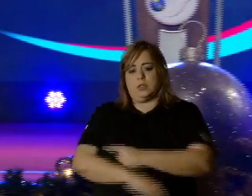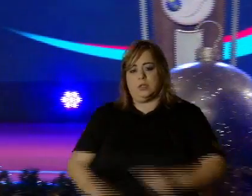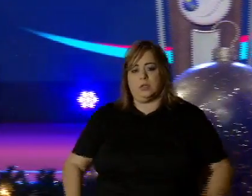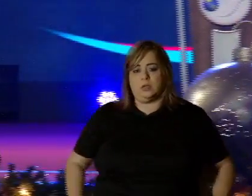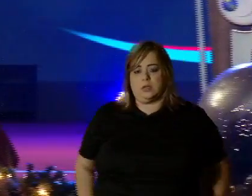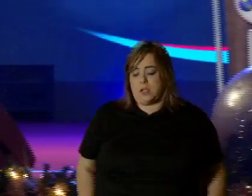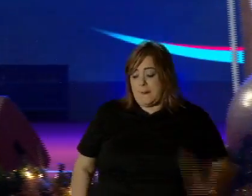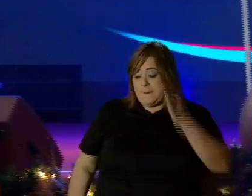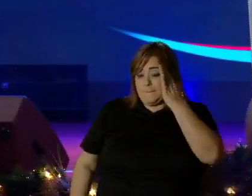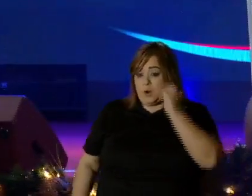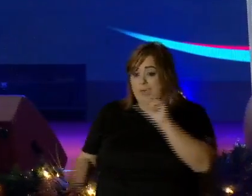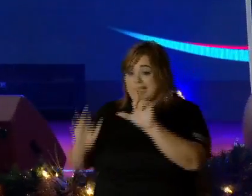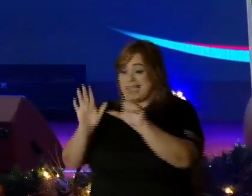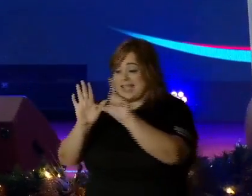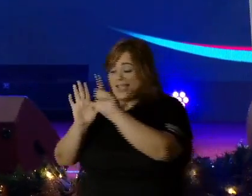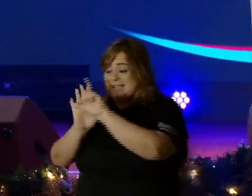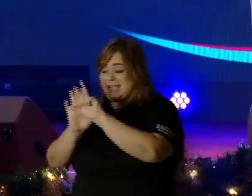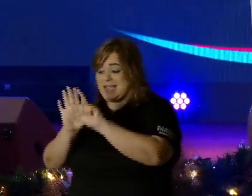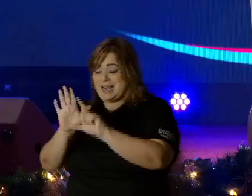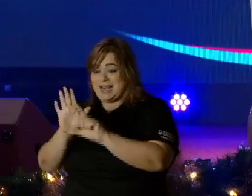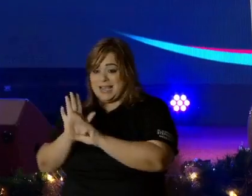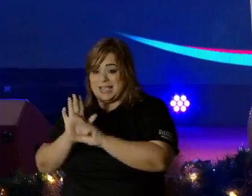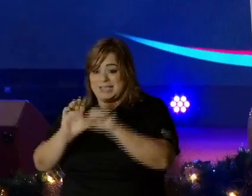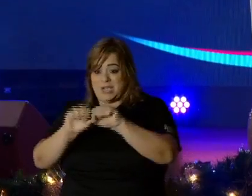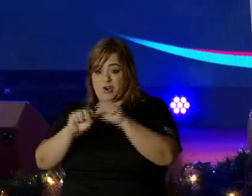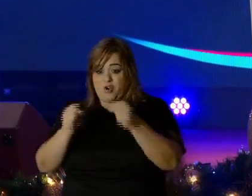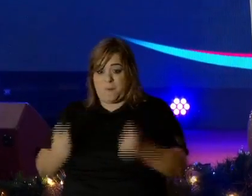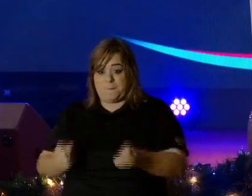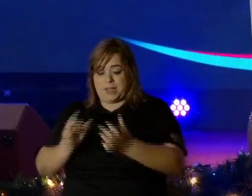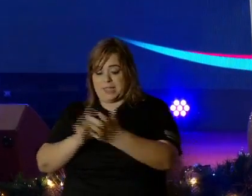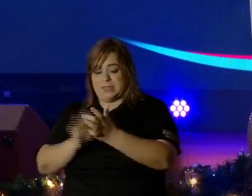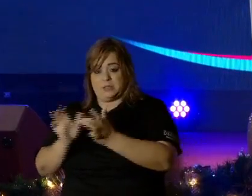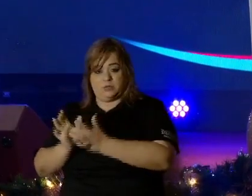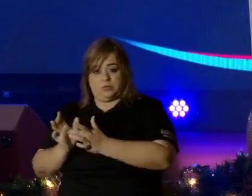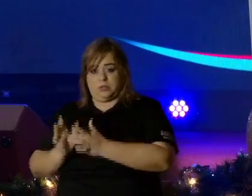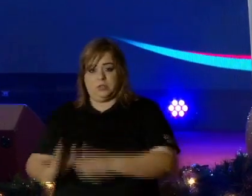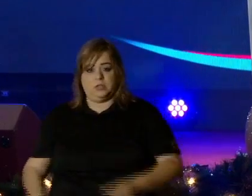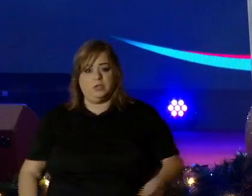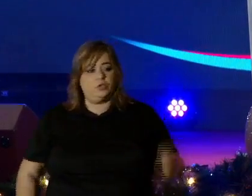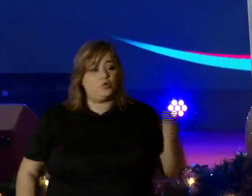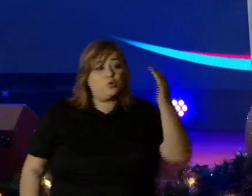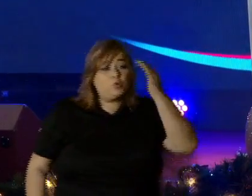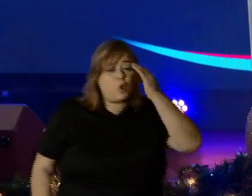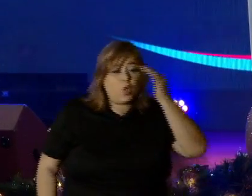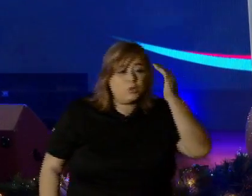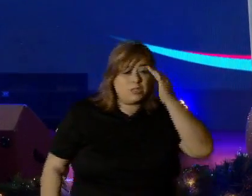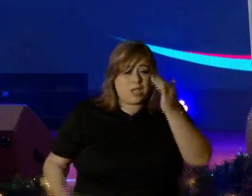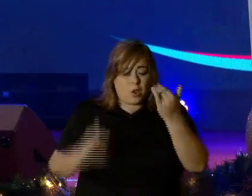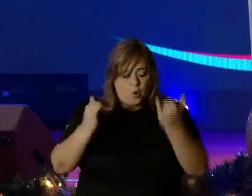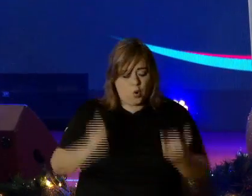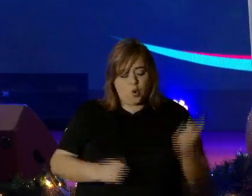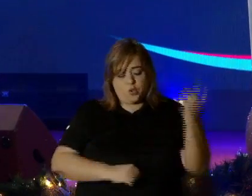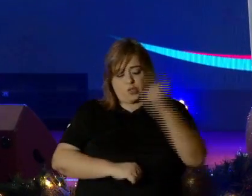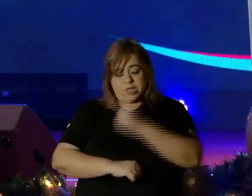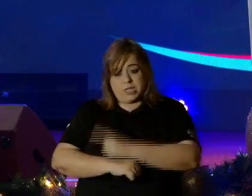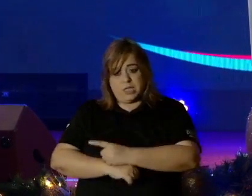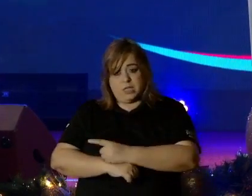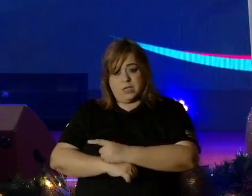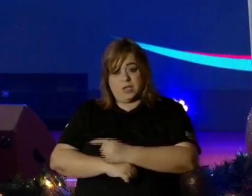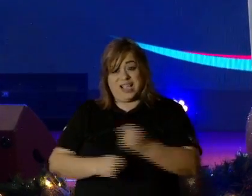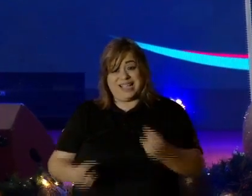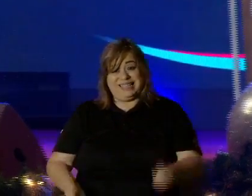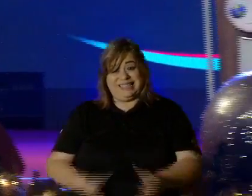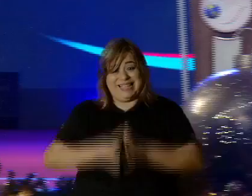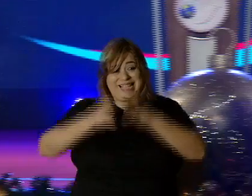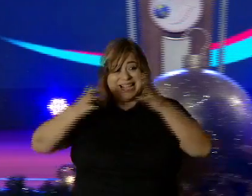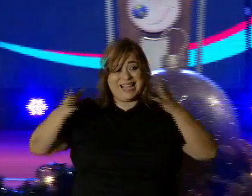rompe todas las reglas, Él rompe todas las reglas. Yo no sé lo que han dicho de ti, yo solo sé que en este día hay algo grande para un pueblo que va a